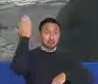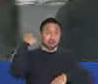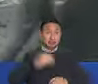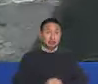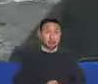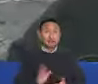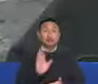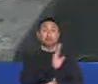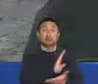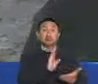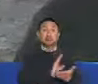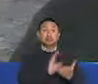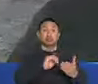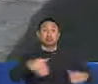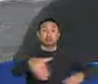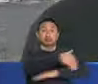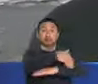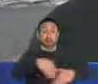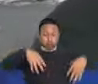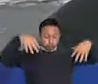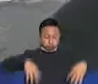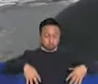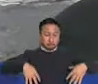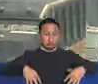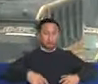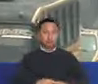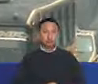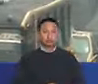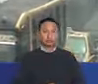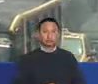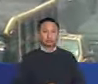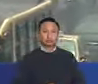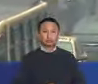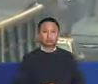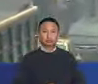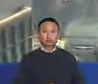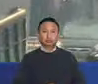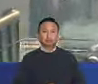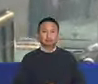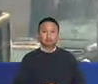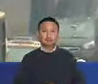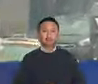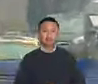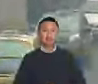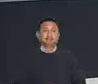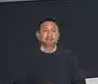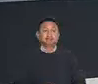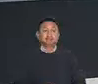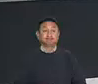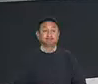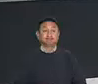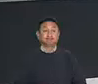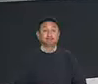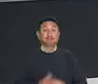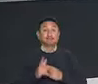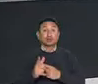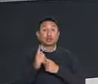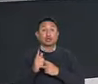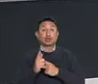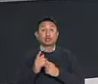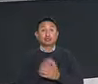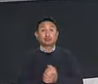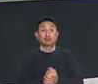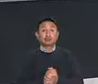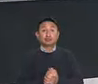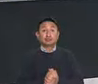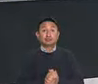del barrio, paralizar la occidental para ver si nos toman en cuenta en eso. Informó Priscila Cadena. Urgente, esa es la